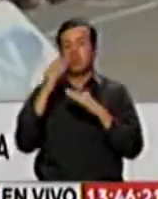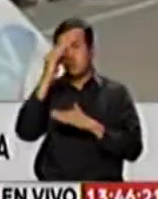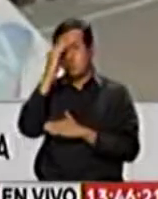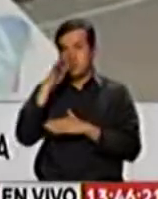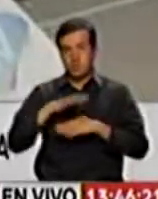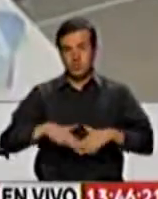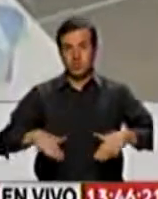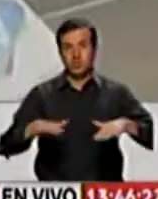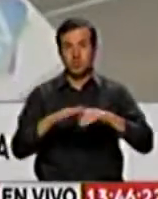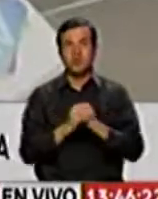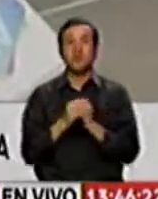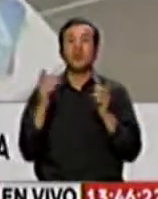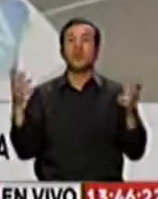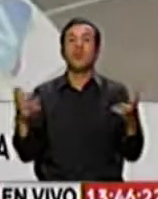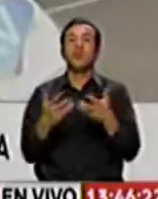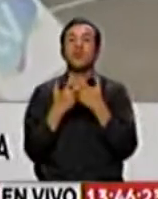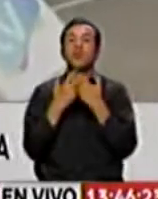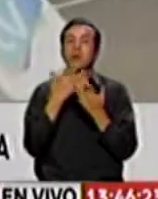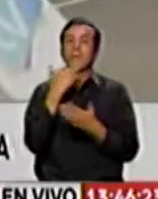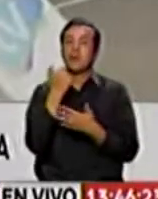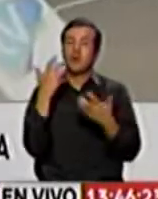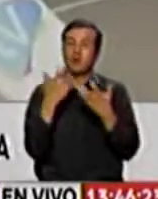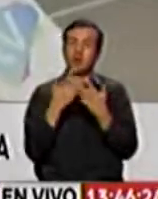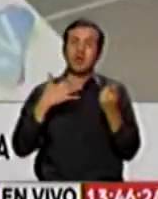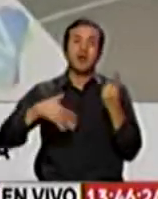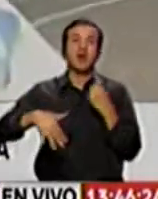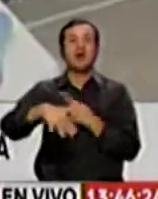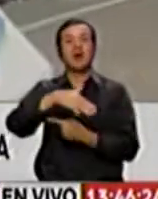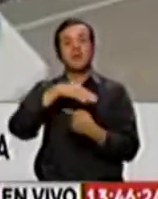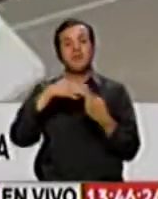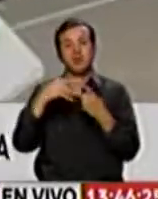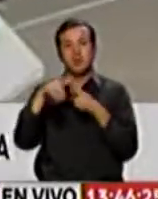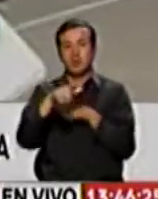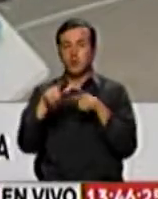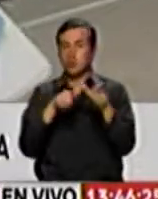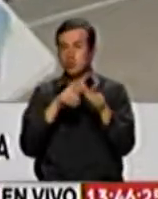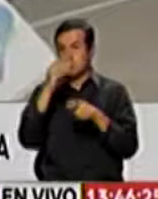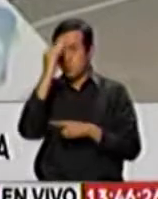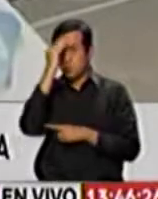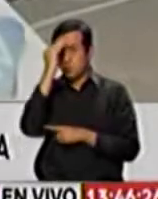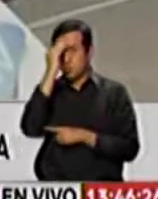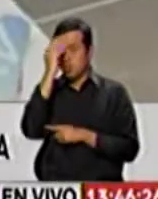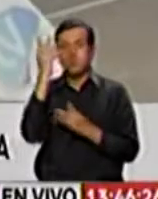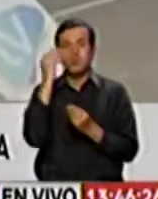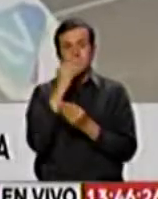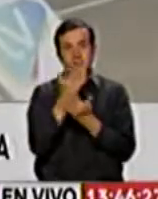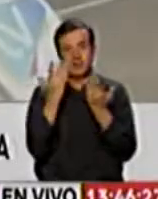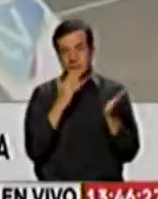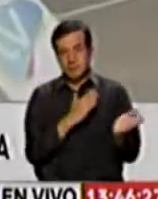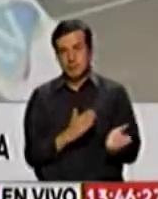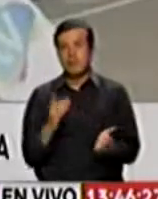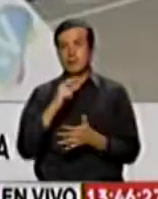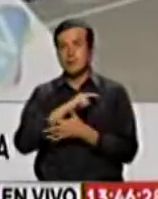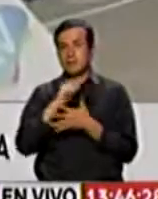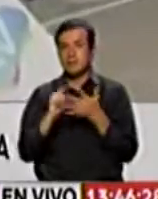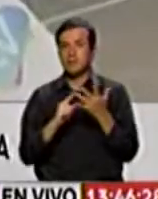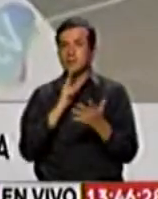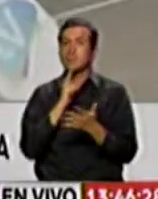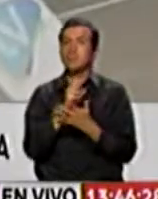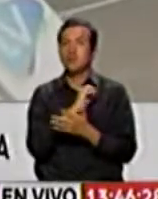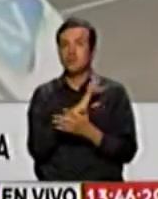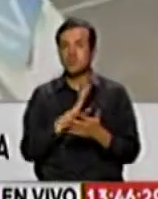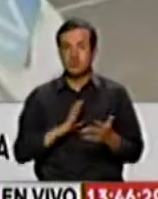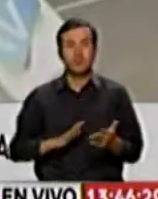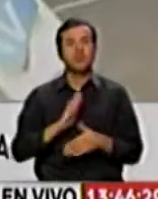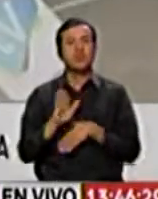educativa. Que unidos podemos mejorar los ambientes y los espacios educativos con armonía y con paz. Que tenemos que hacer prevención en